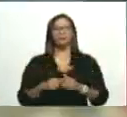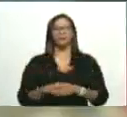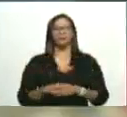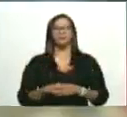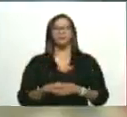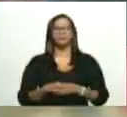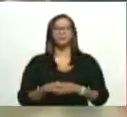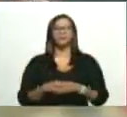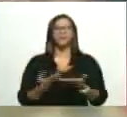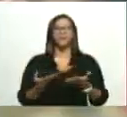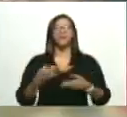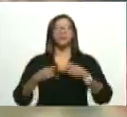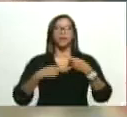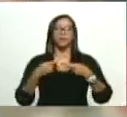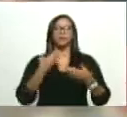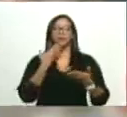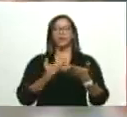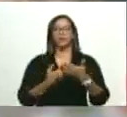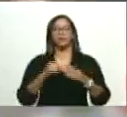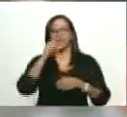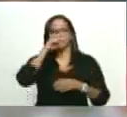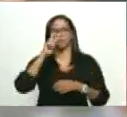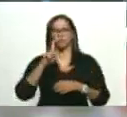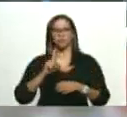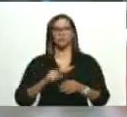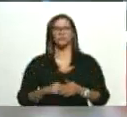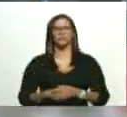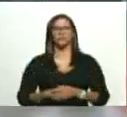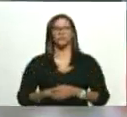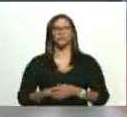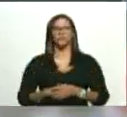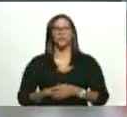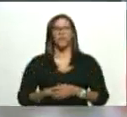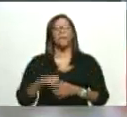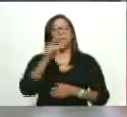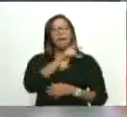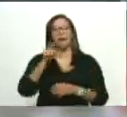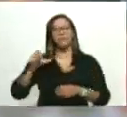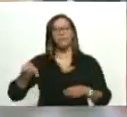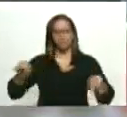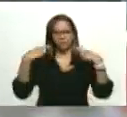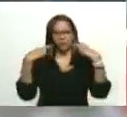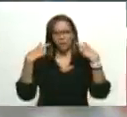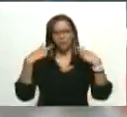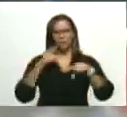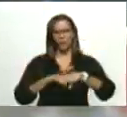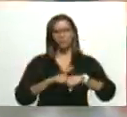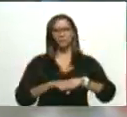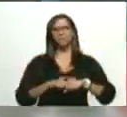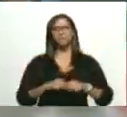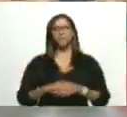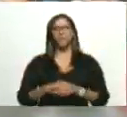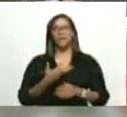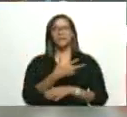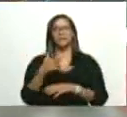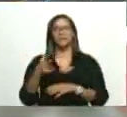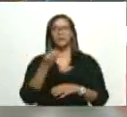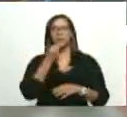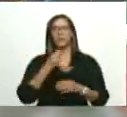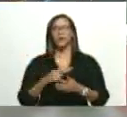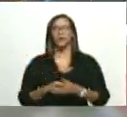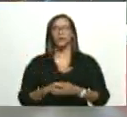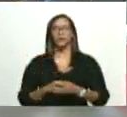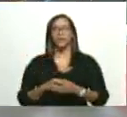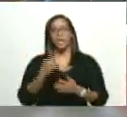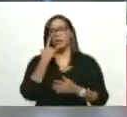descolonización y la ruta hacia el socialismo del siglo XXI durante estos 3 días. Para las personas que nos están sintonizando ahorita y que obviamente, al igual que yo, les debe